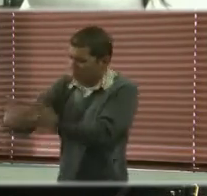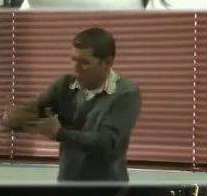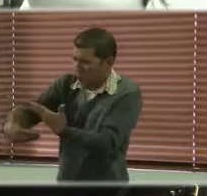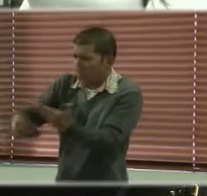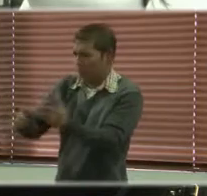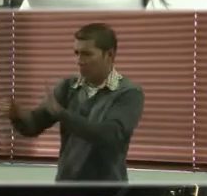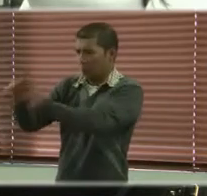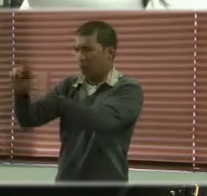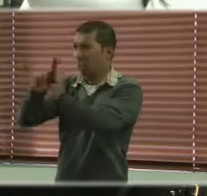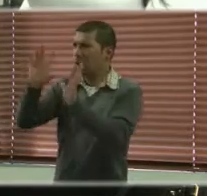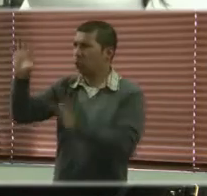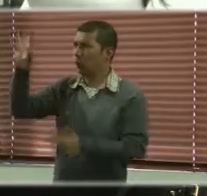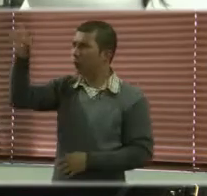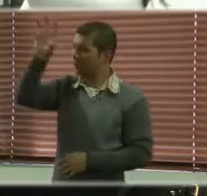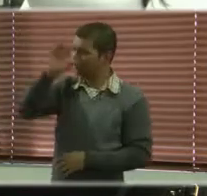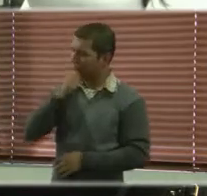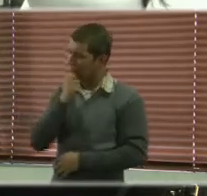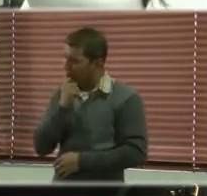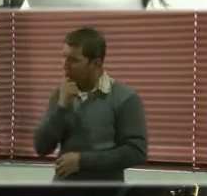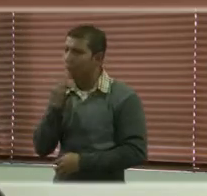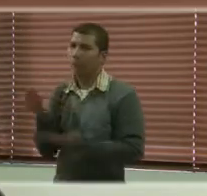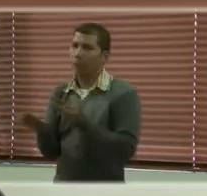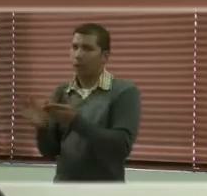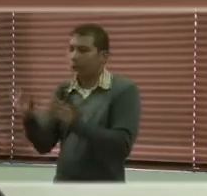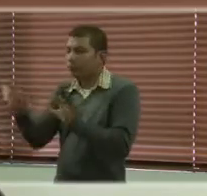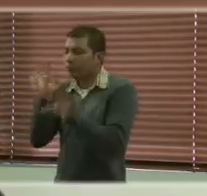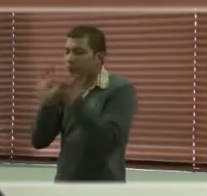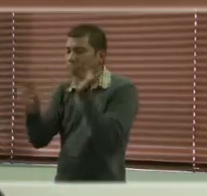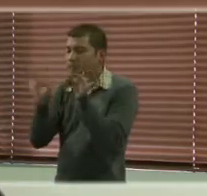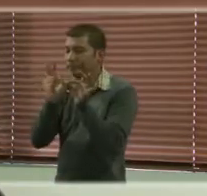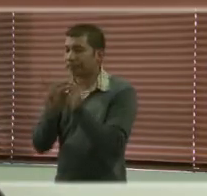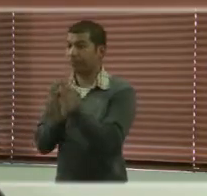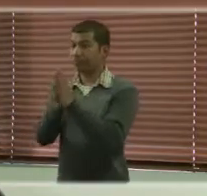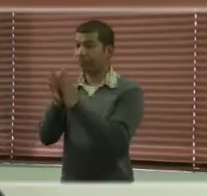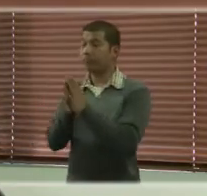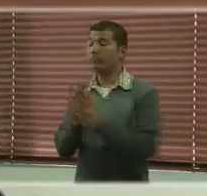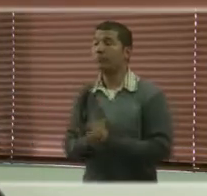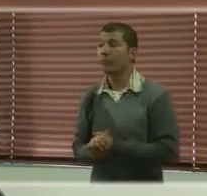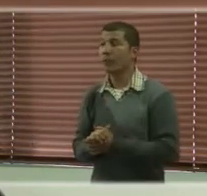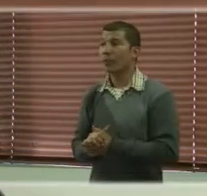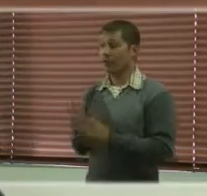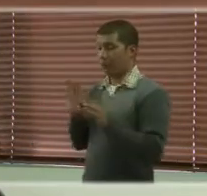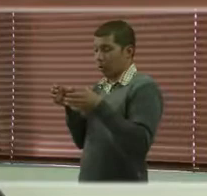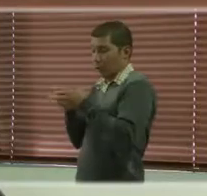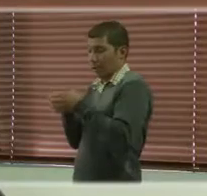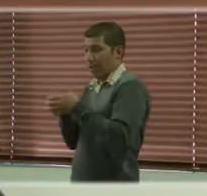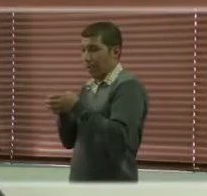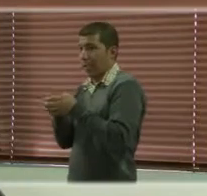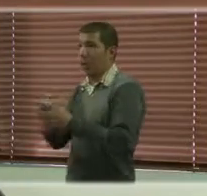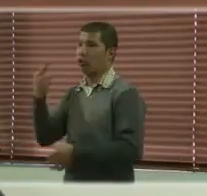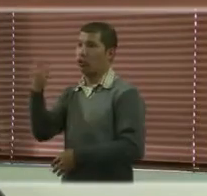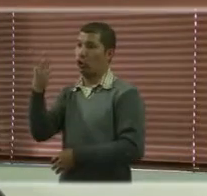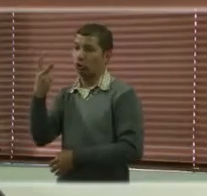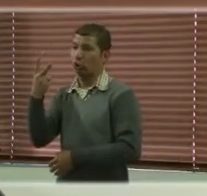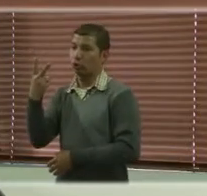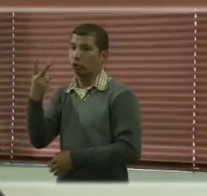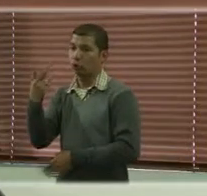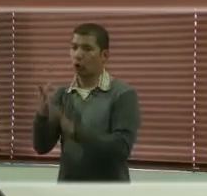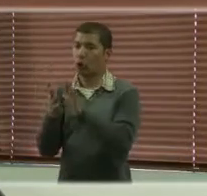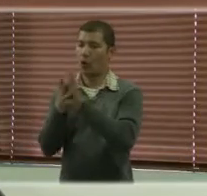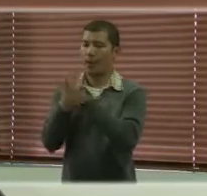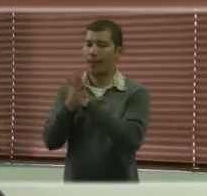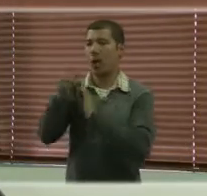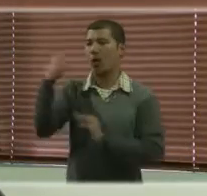la legislaciones nacionales hasta el momento el comité ya adoptó dos comentarios generales el número uno refiere el artículo 12